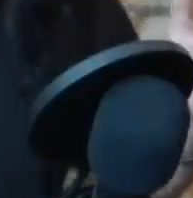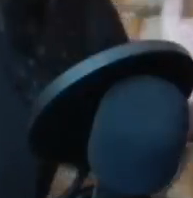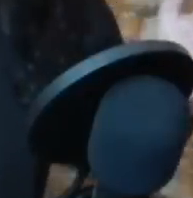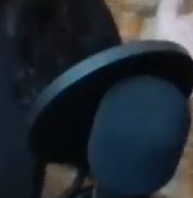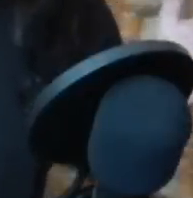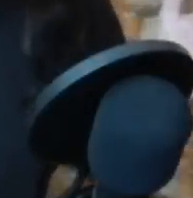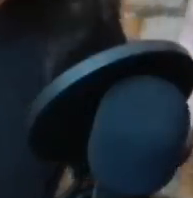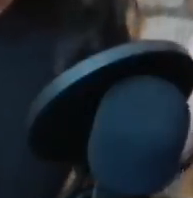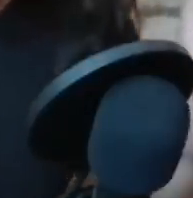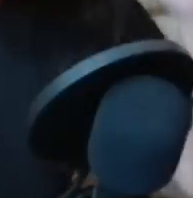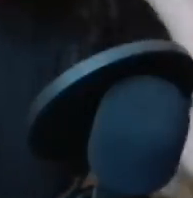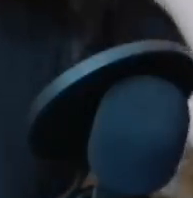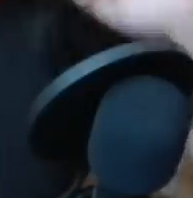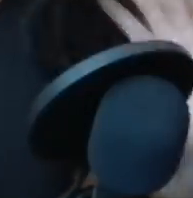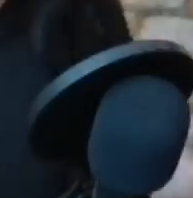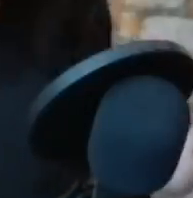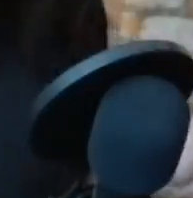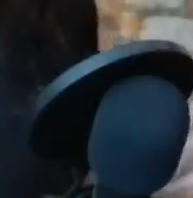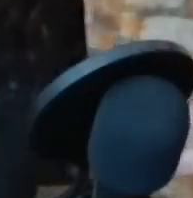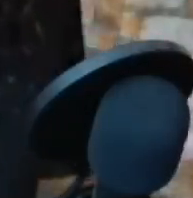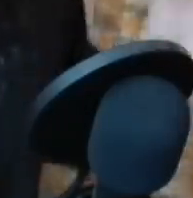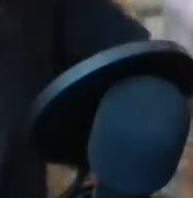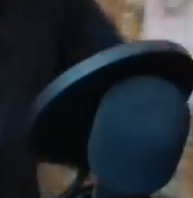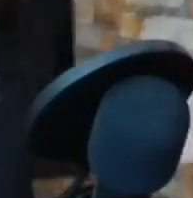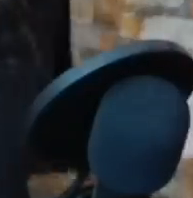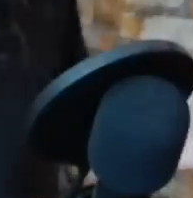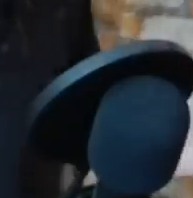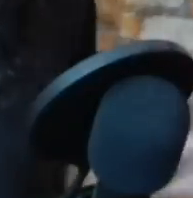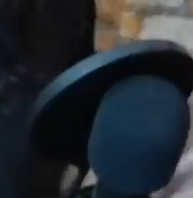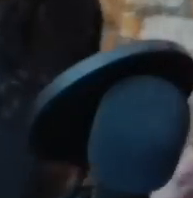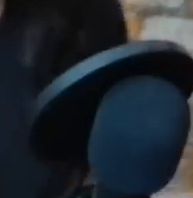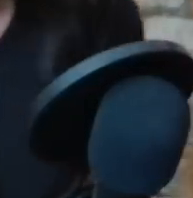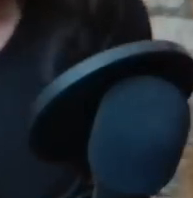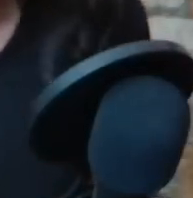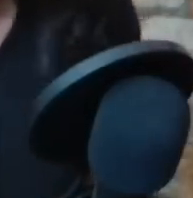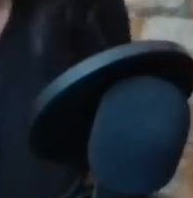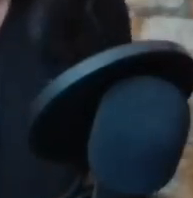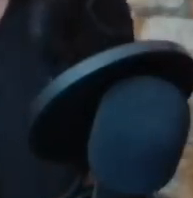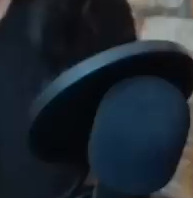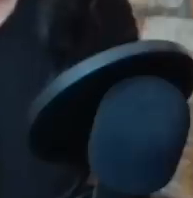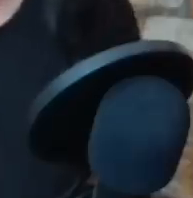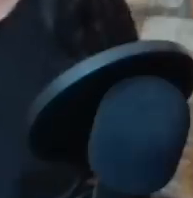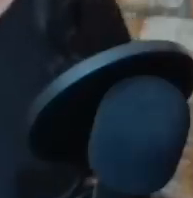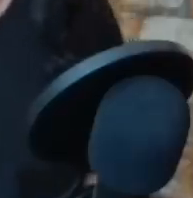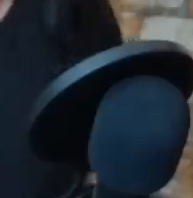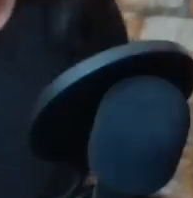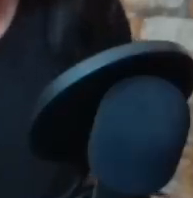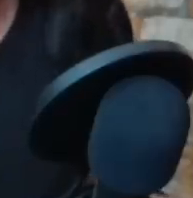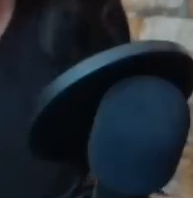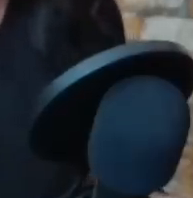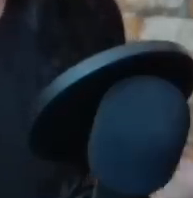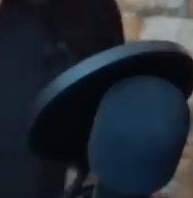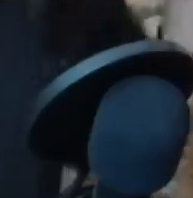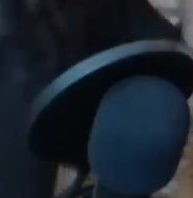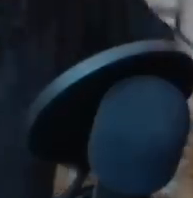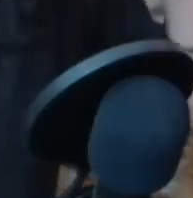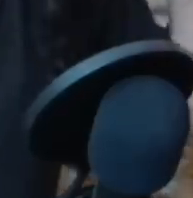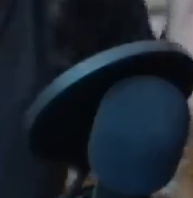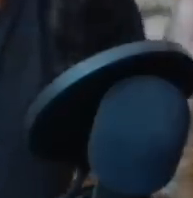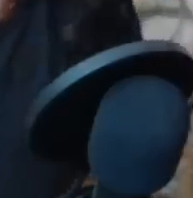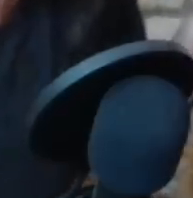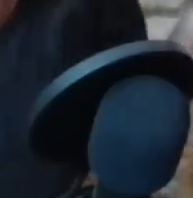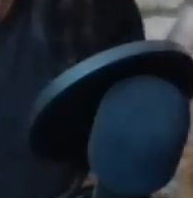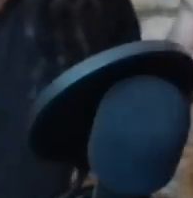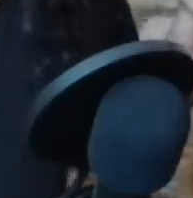bueno que los chinos chivateen que los chinos delatan a los pinches narcos de ese perro me compraba fentanilo ya